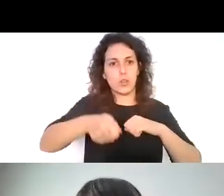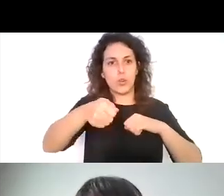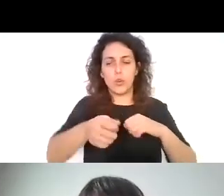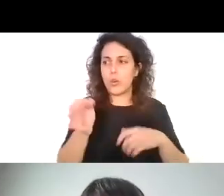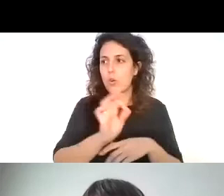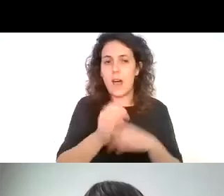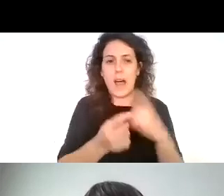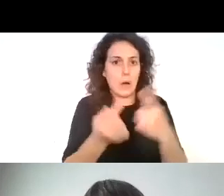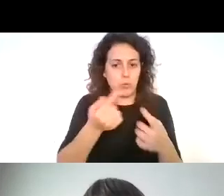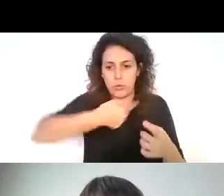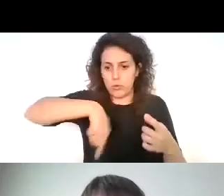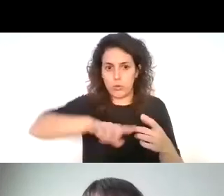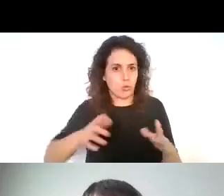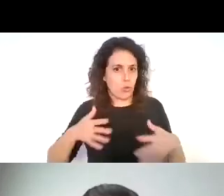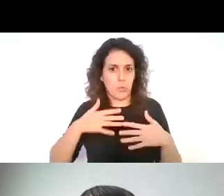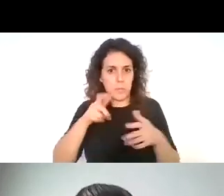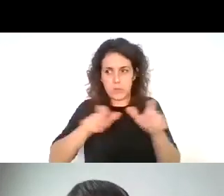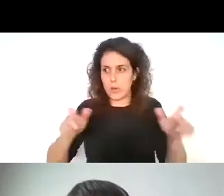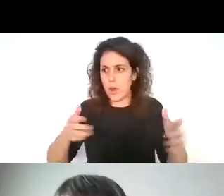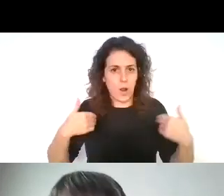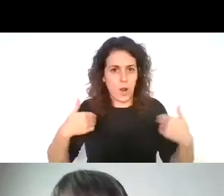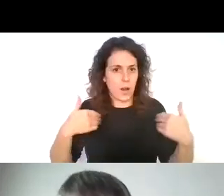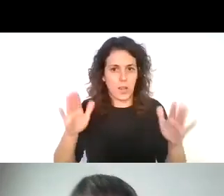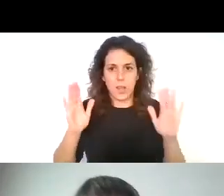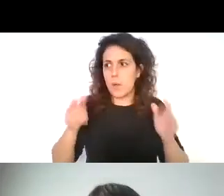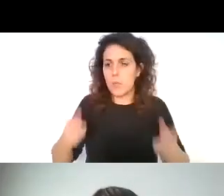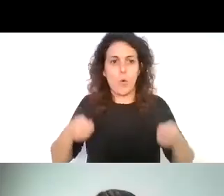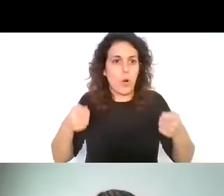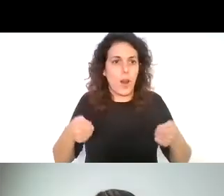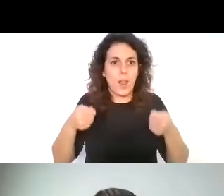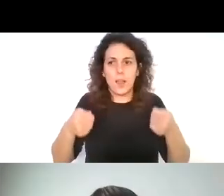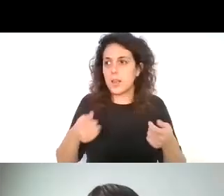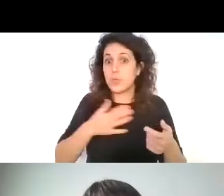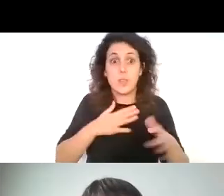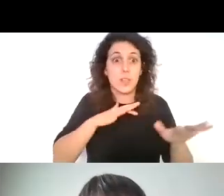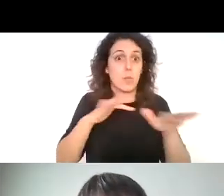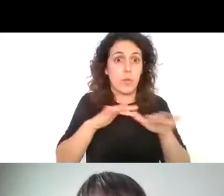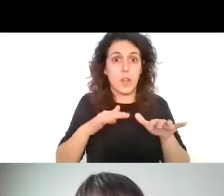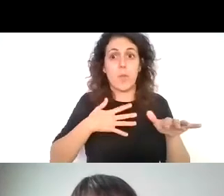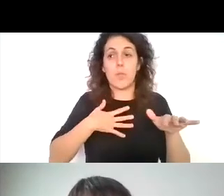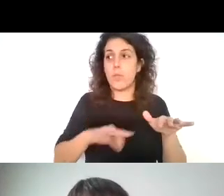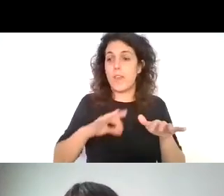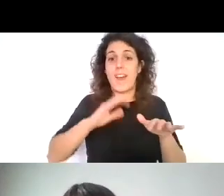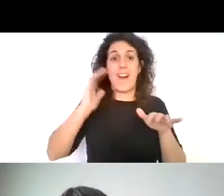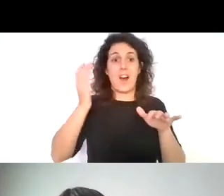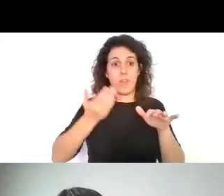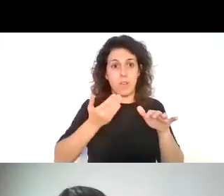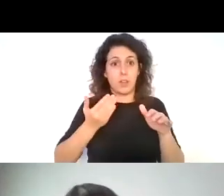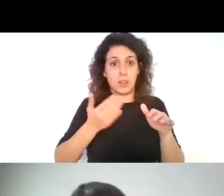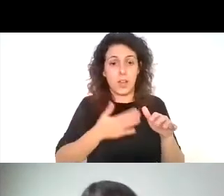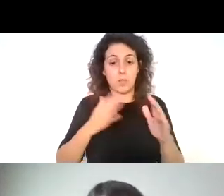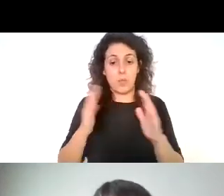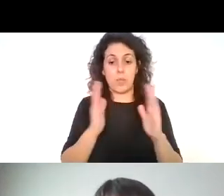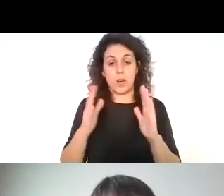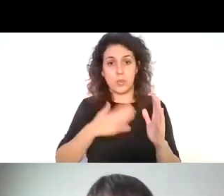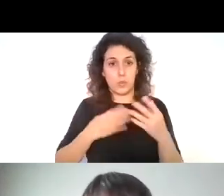de nosotros, ¿no? cualquier persona puede ir con muletas un día, nuestra movilidad se puede ver reducida en un cierto momento de nuestra vida, por